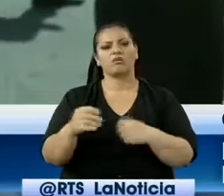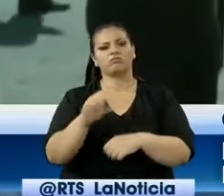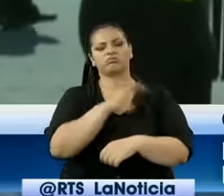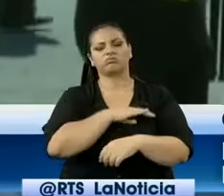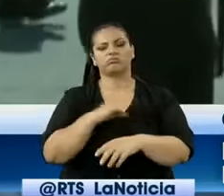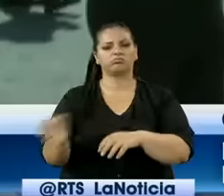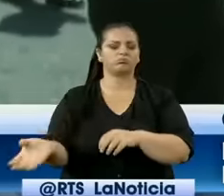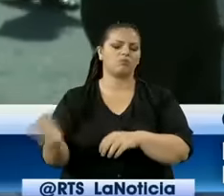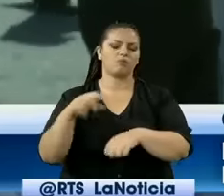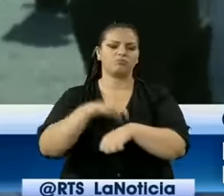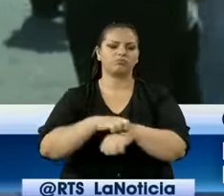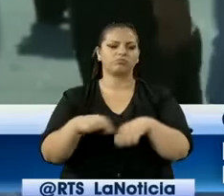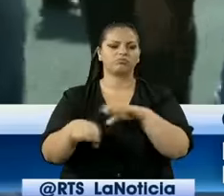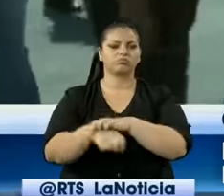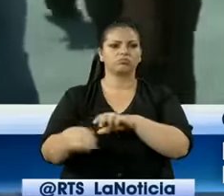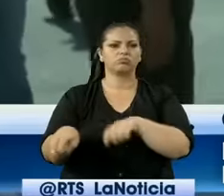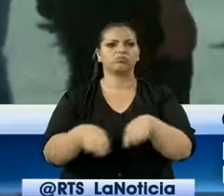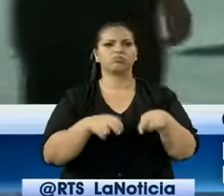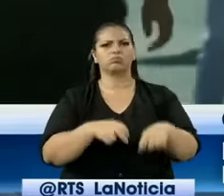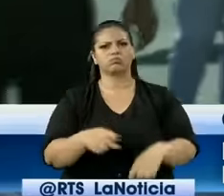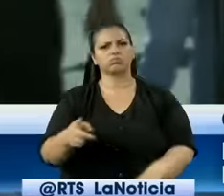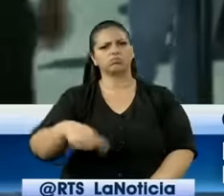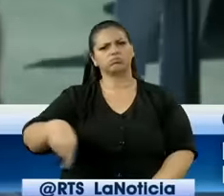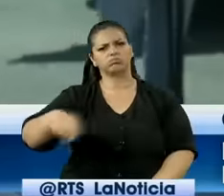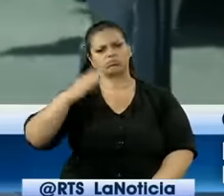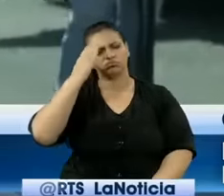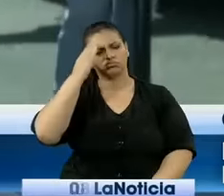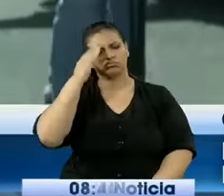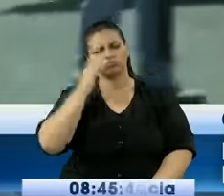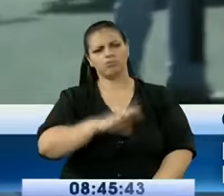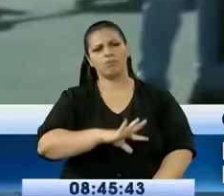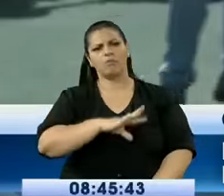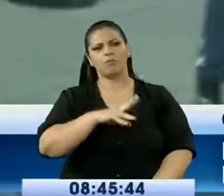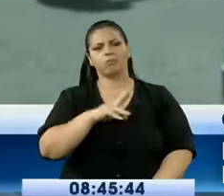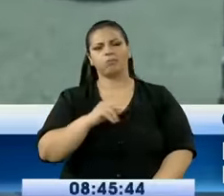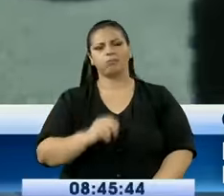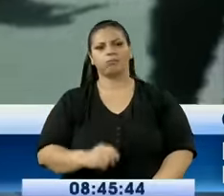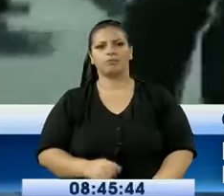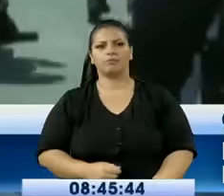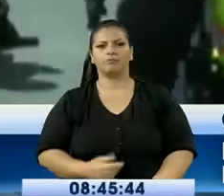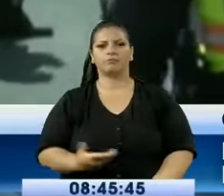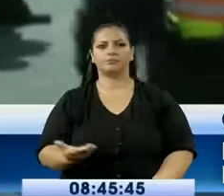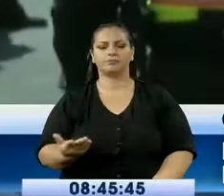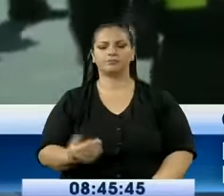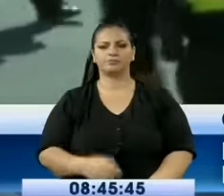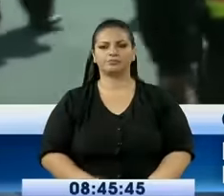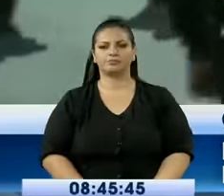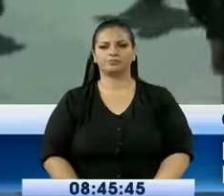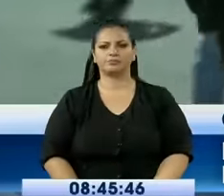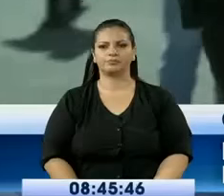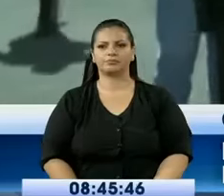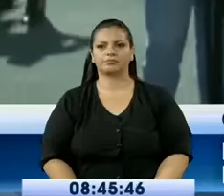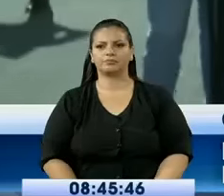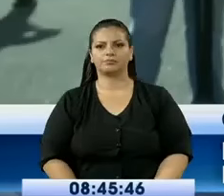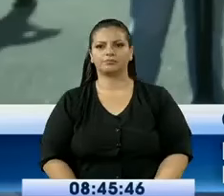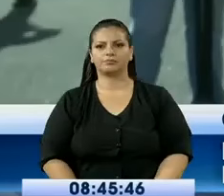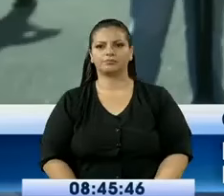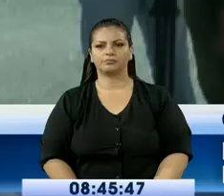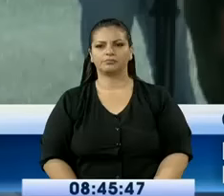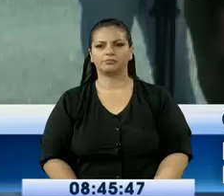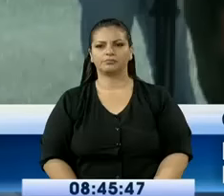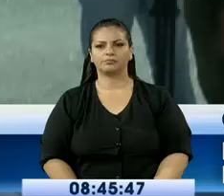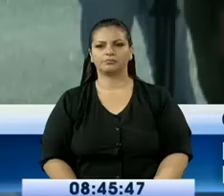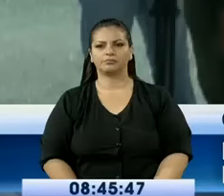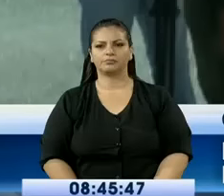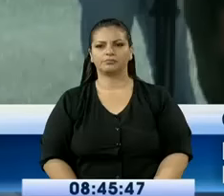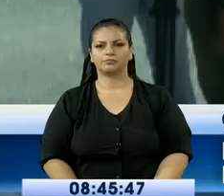antecedentes saben en lo que andaban y las consecuencias de supuestamente vivir del esfuerzo ajeno. En Quito informó Iván